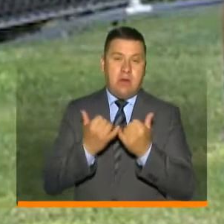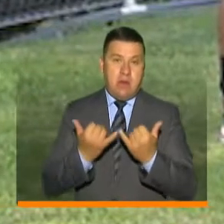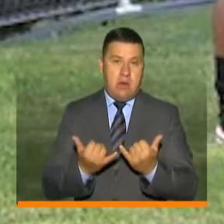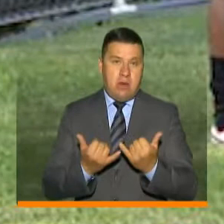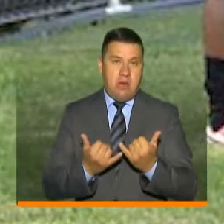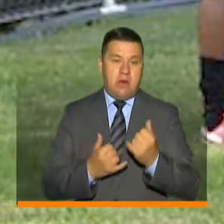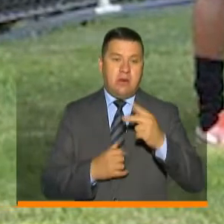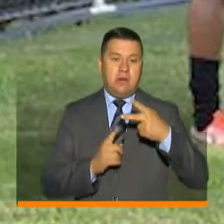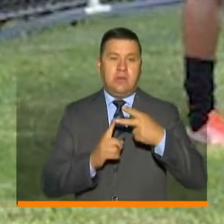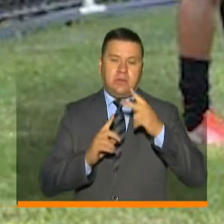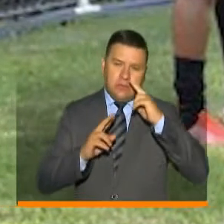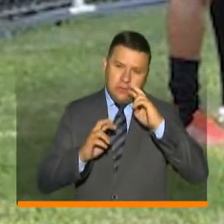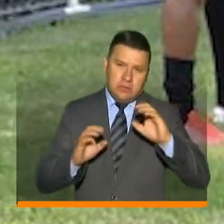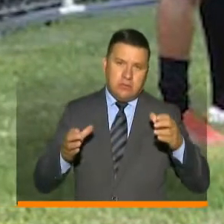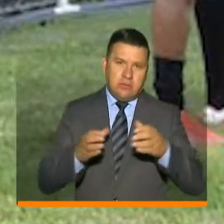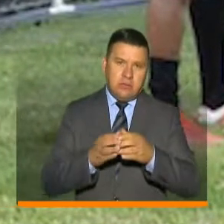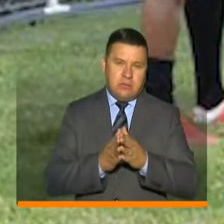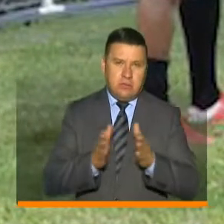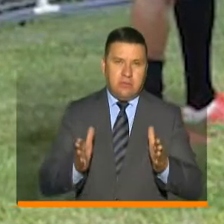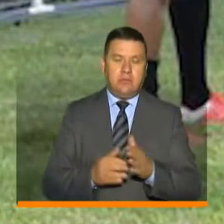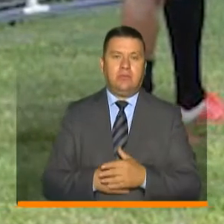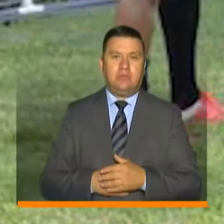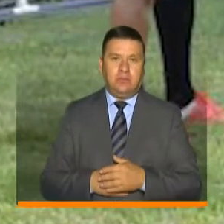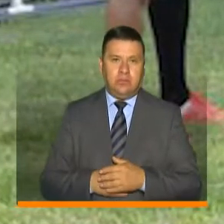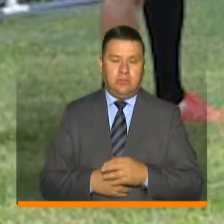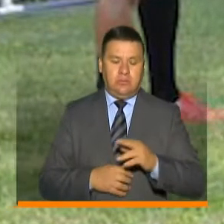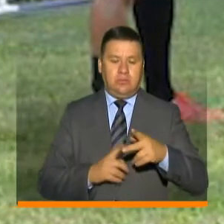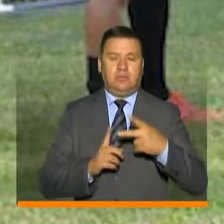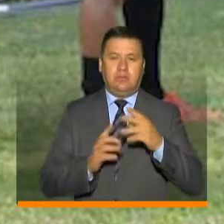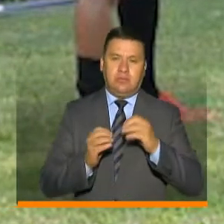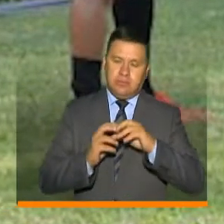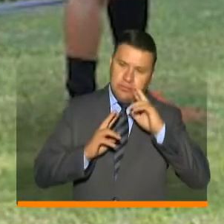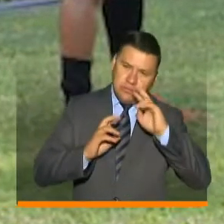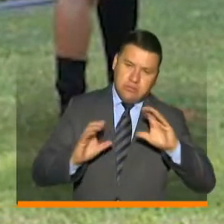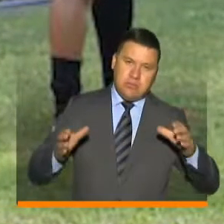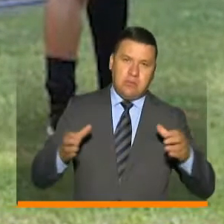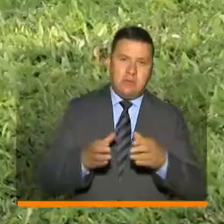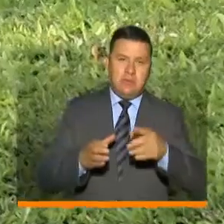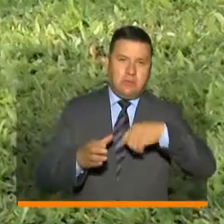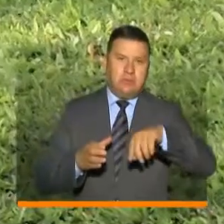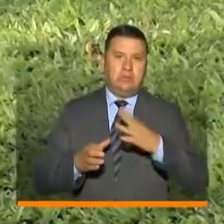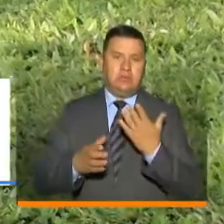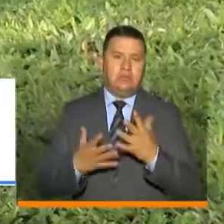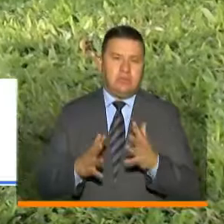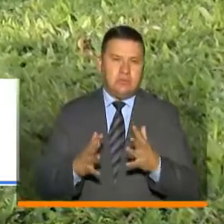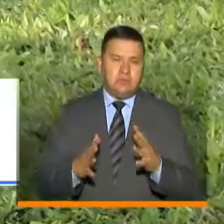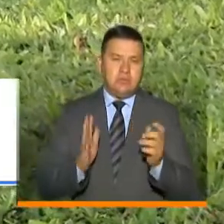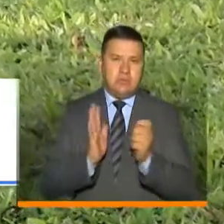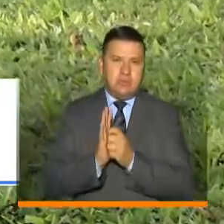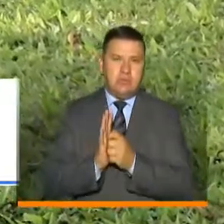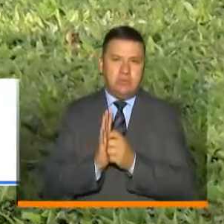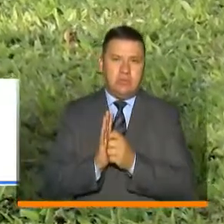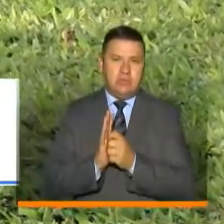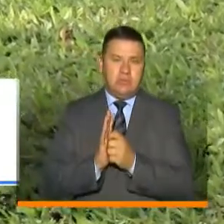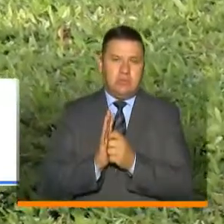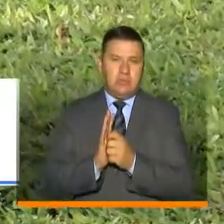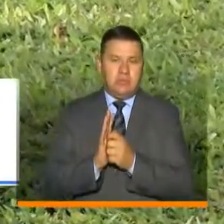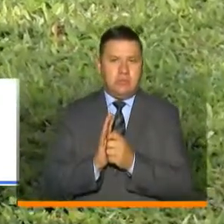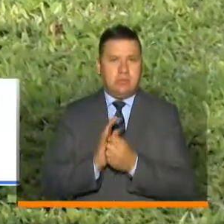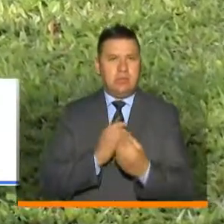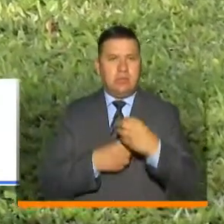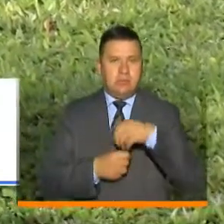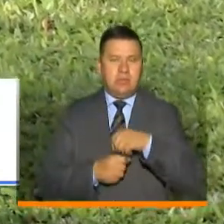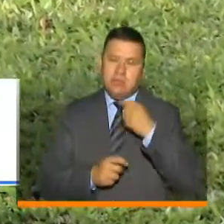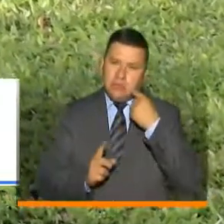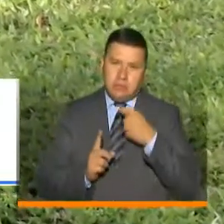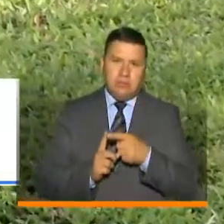momento tiene una segunda investigación en curso. Una segunda investigación que parecería que podría llevar